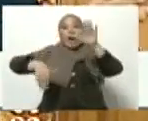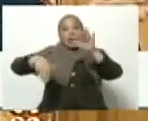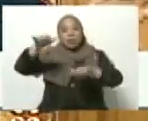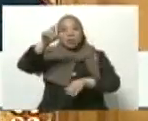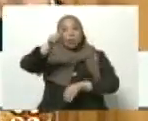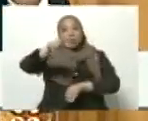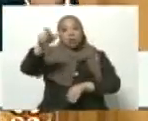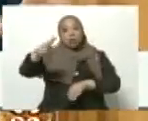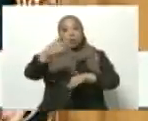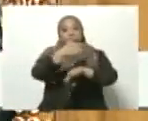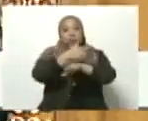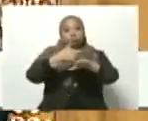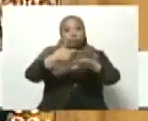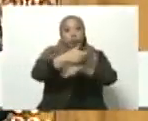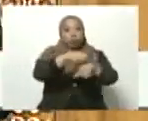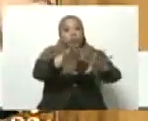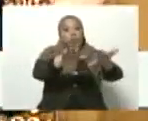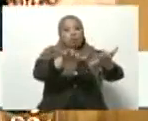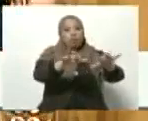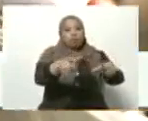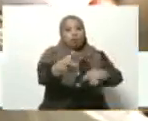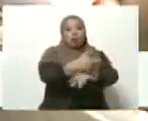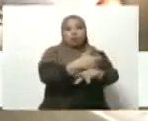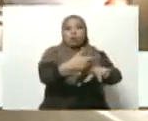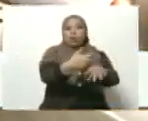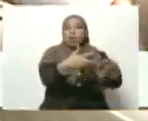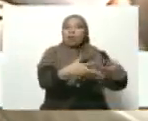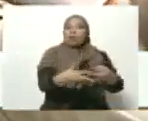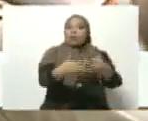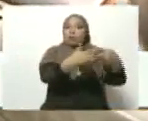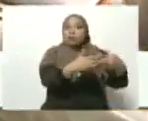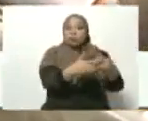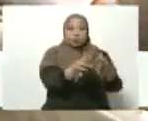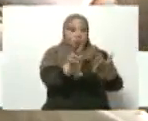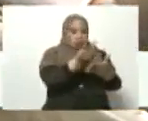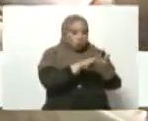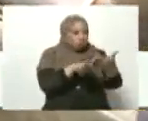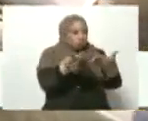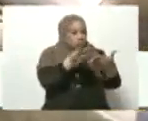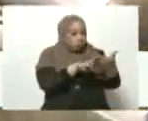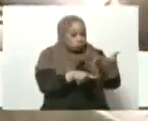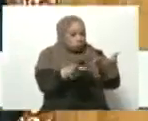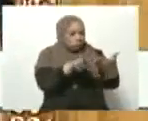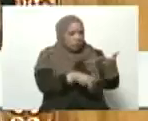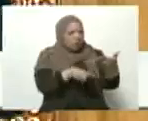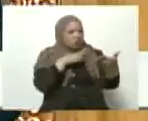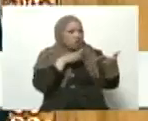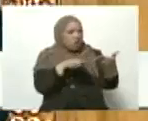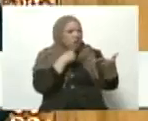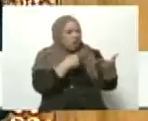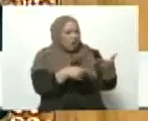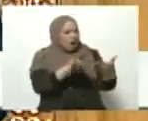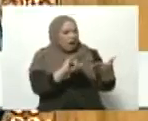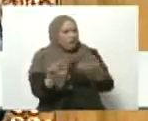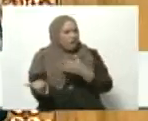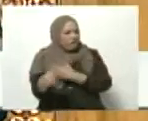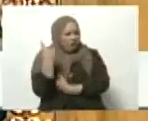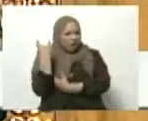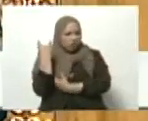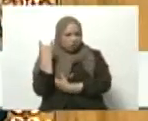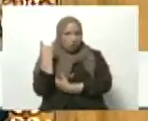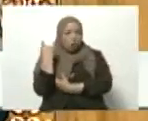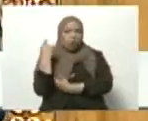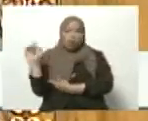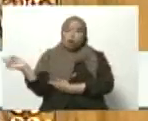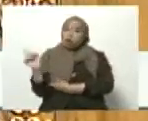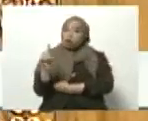secretarios de Estado, secretarios del gobierno, que lo leyeran y me corroboraran si lo que yo estaba diciendo ahí era falso, y me lo devolvieron diciendo, tú lo que estás diciendo